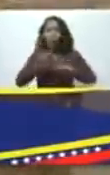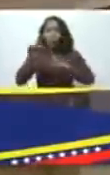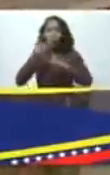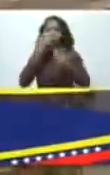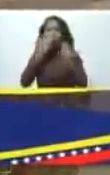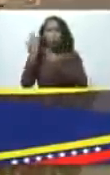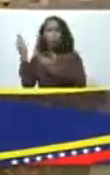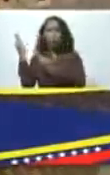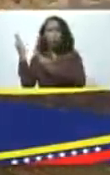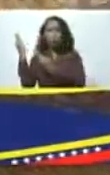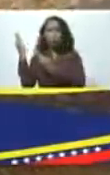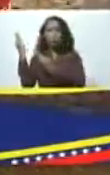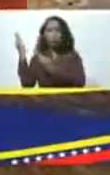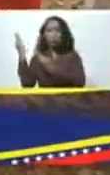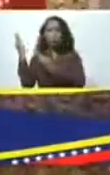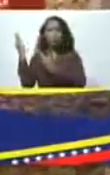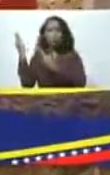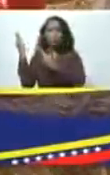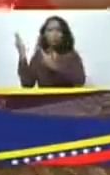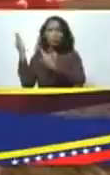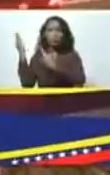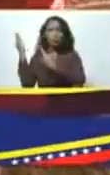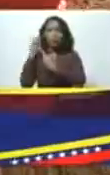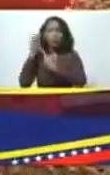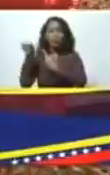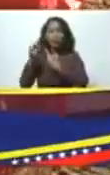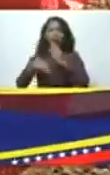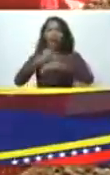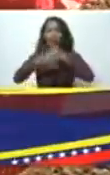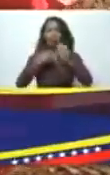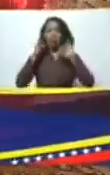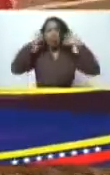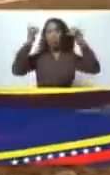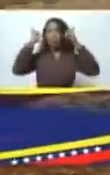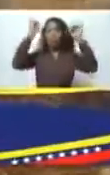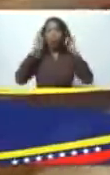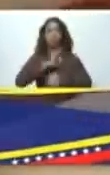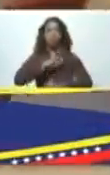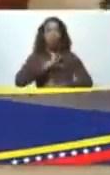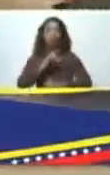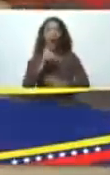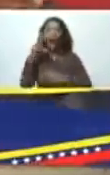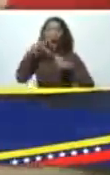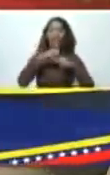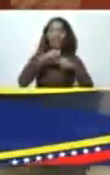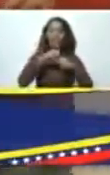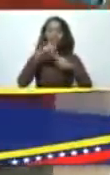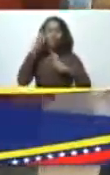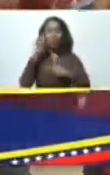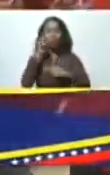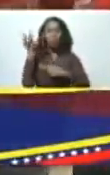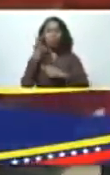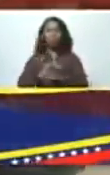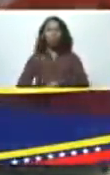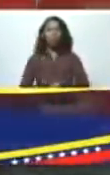Ah, este está, mira, haciendo su faena. Mira, este le mordió un dedo.